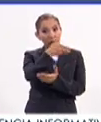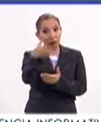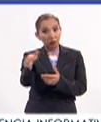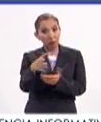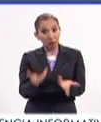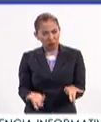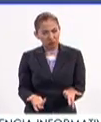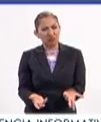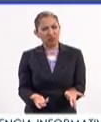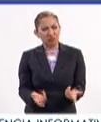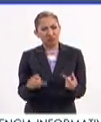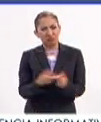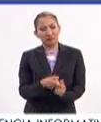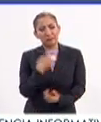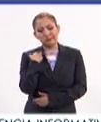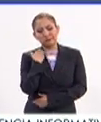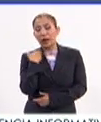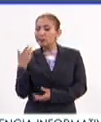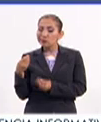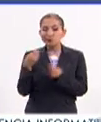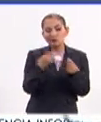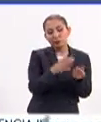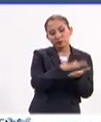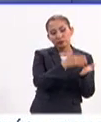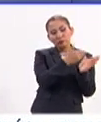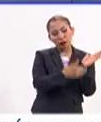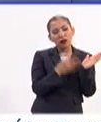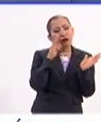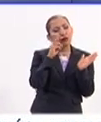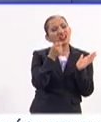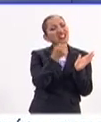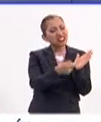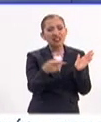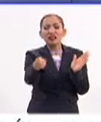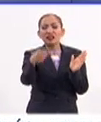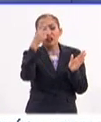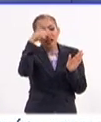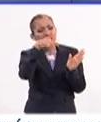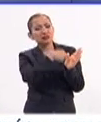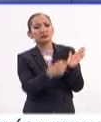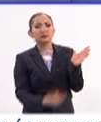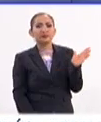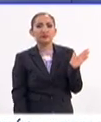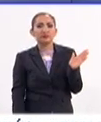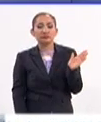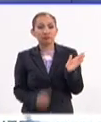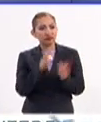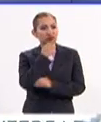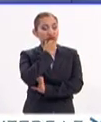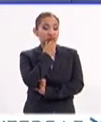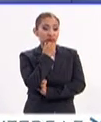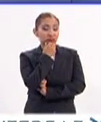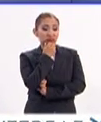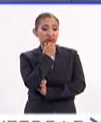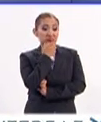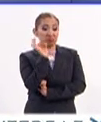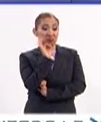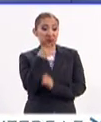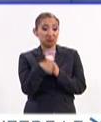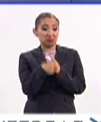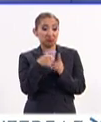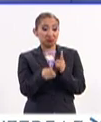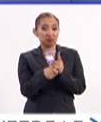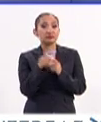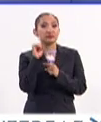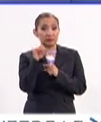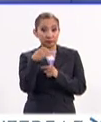agricultura y todo esto. Y entonces ella le presentaba su hoja y le dice, bueno, entonces, ¿usted qué cree que sea? Y él le decía, no, pues tal vez plátano.